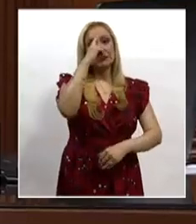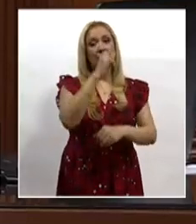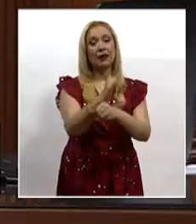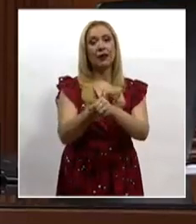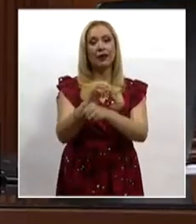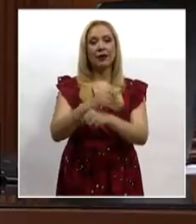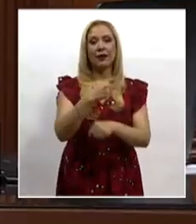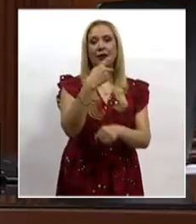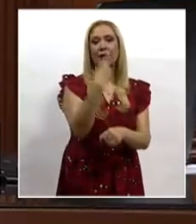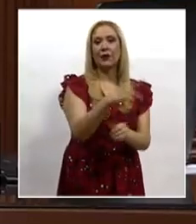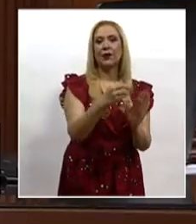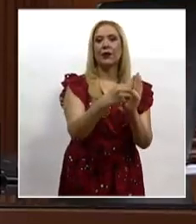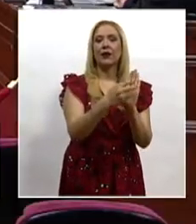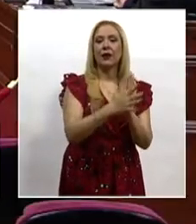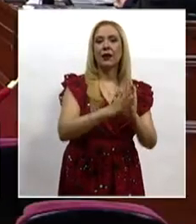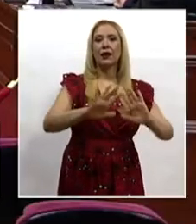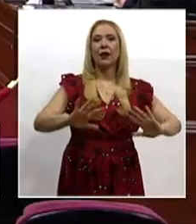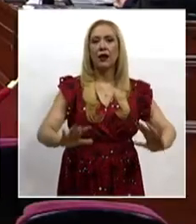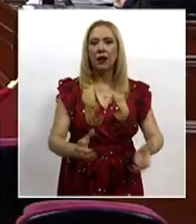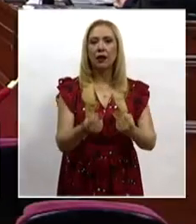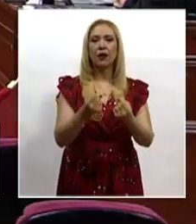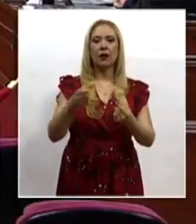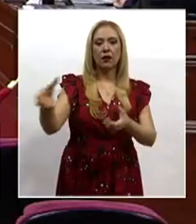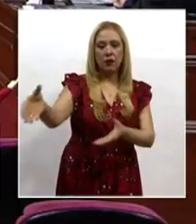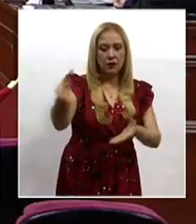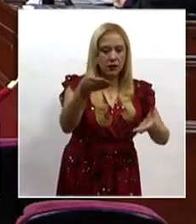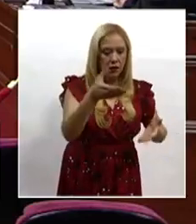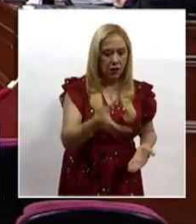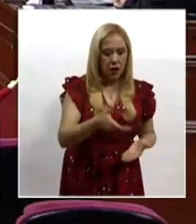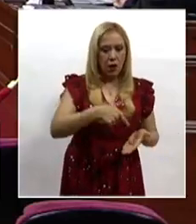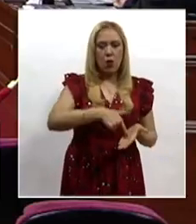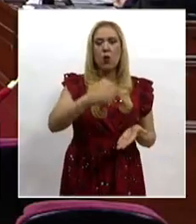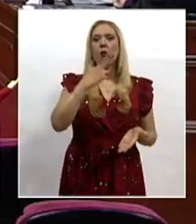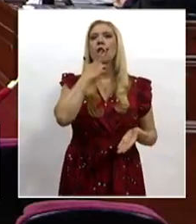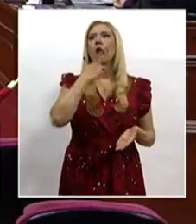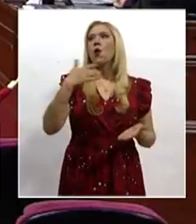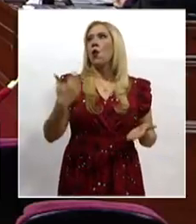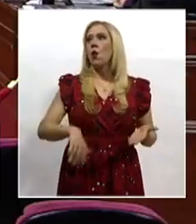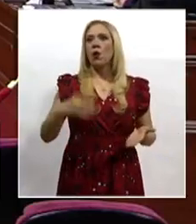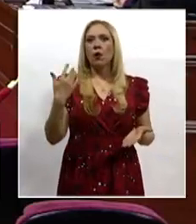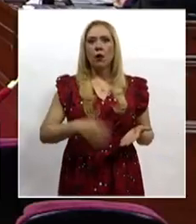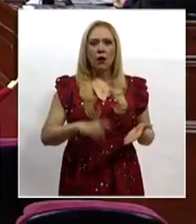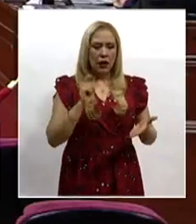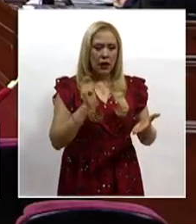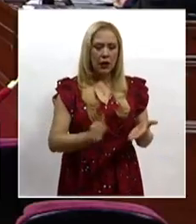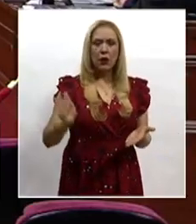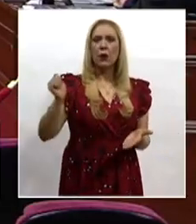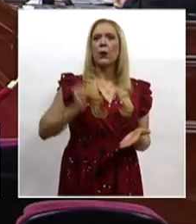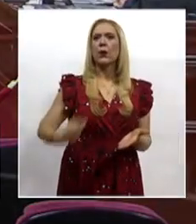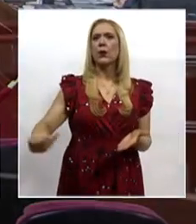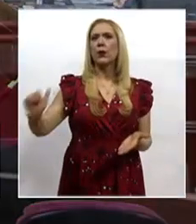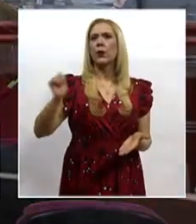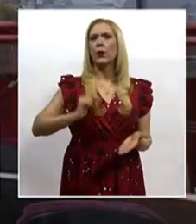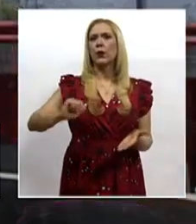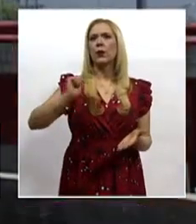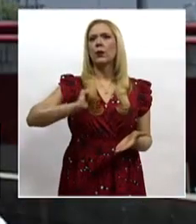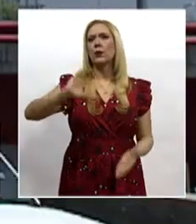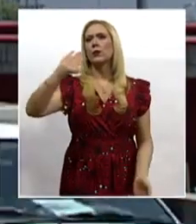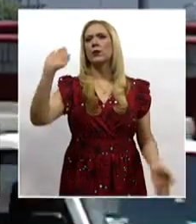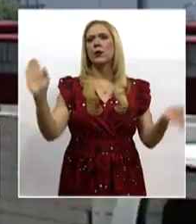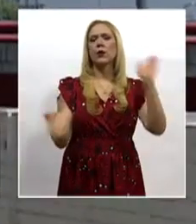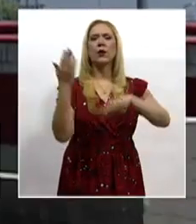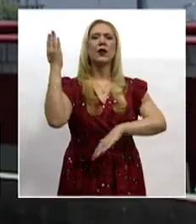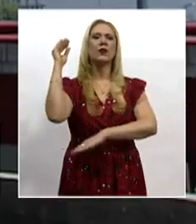investigación, registro, rescate, disposición de piezas y grabados inusuales de seres vivos que habitaron en el planeta en la